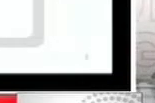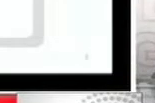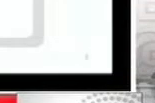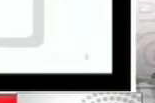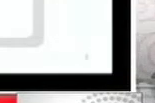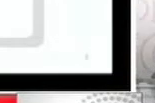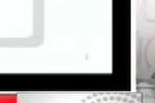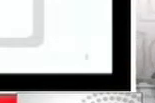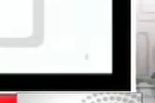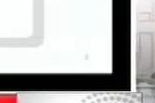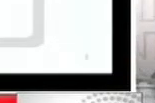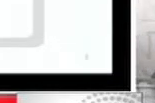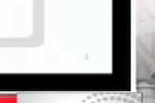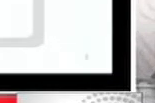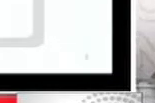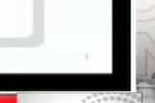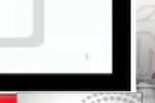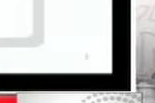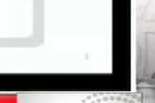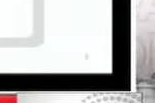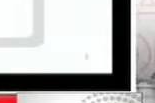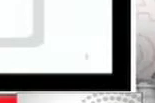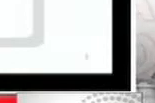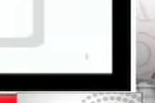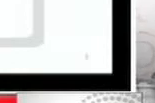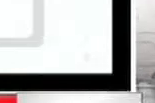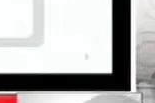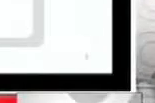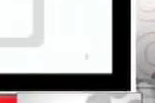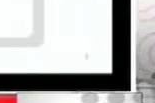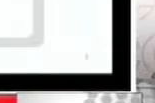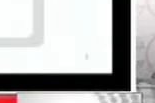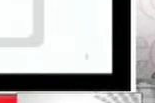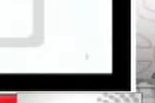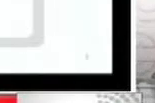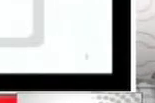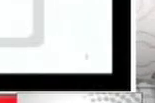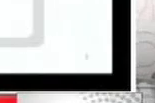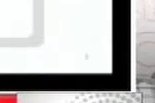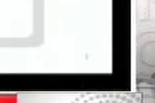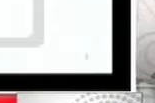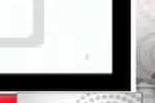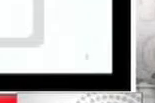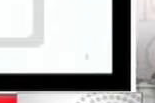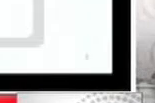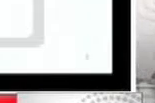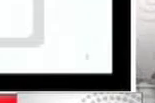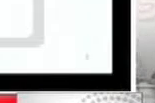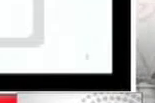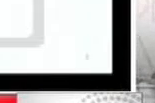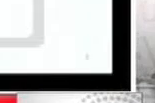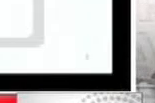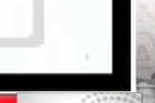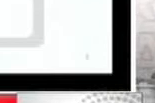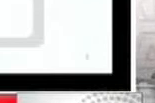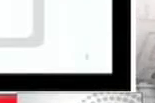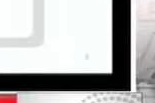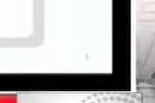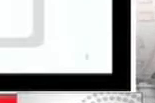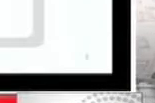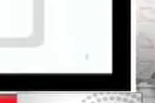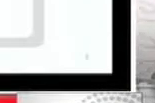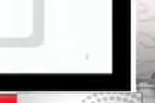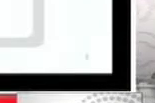Ministros. Entonces, ahí ustedes pueden ver un poco cómo hemos dividido esta